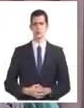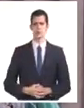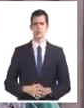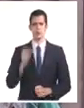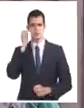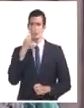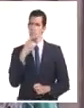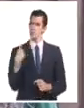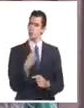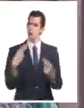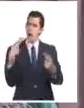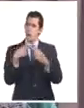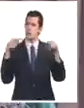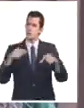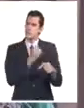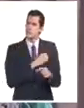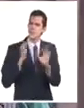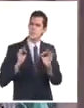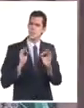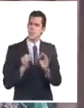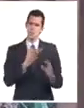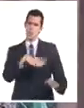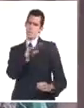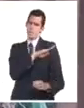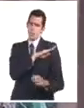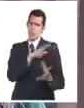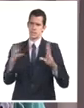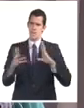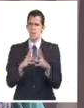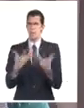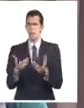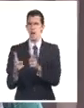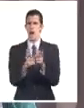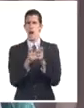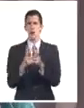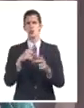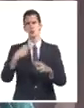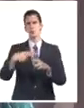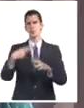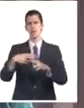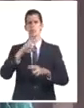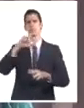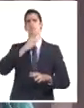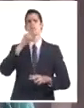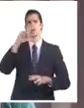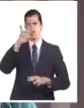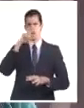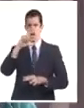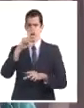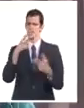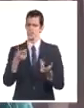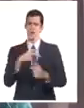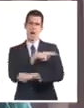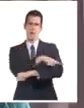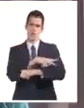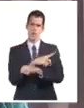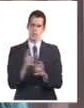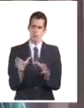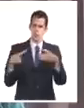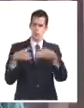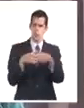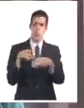consolidar la proclama de paz de la CELAC de 2014, importantísima para nuestra región, y